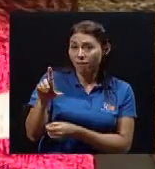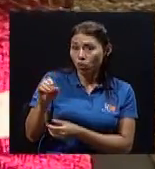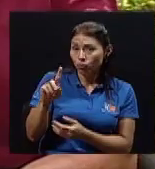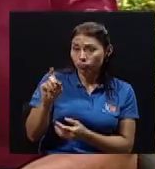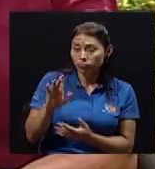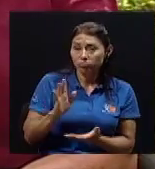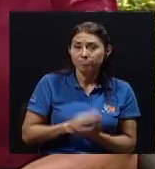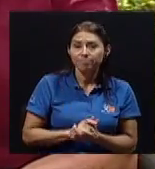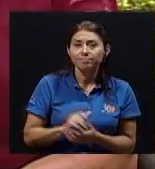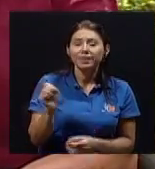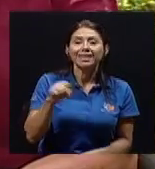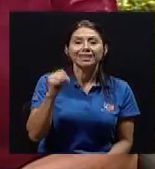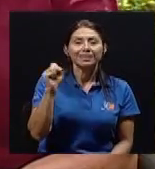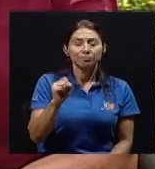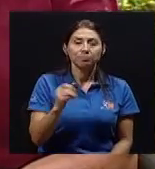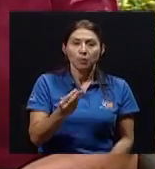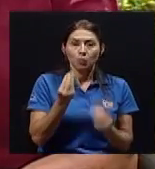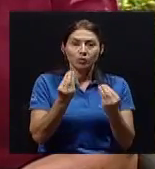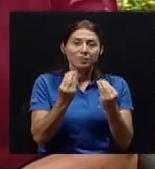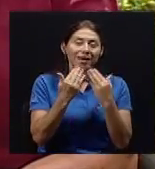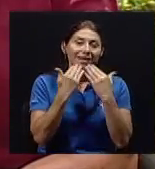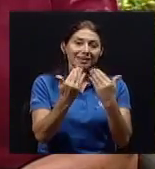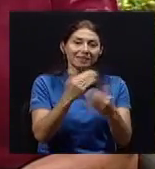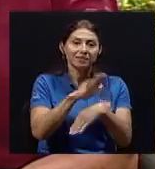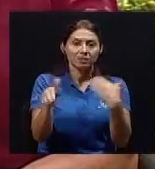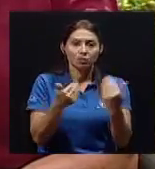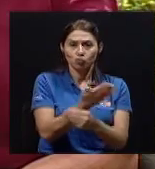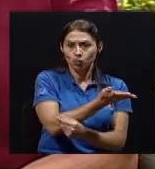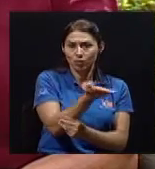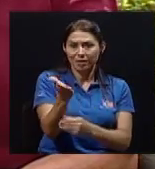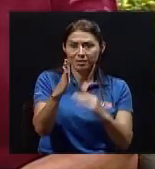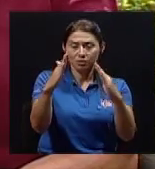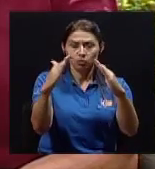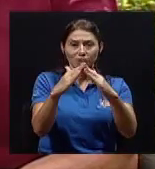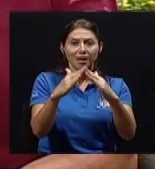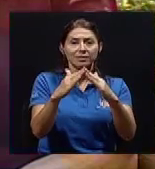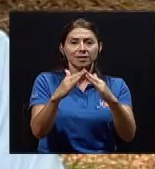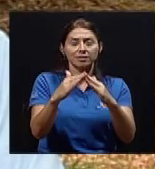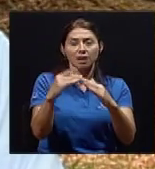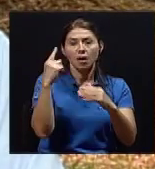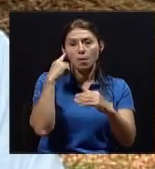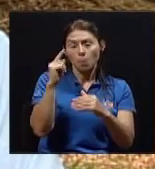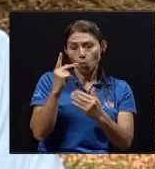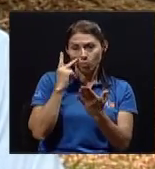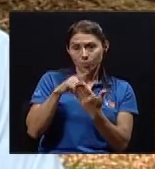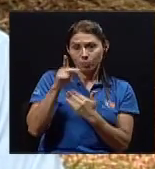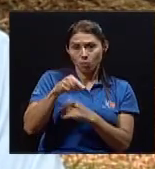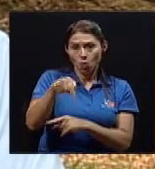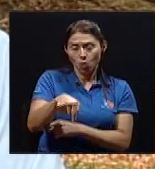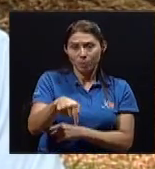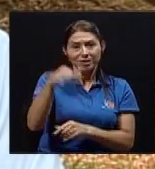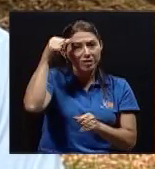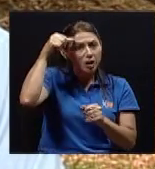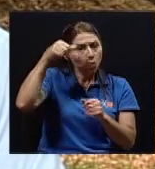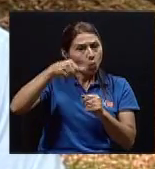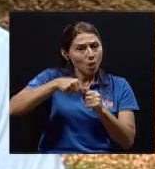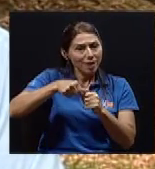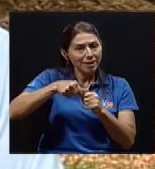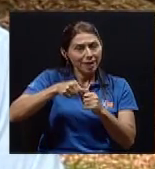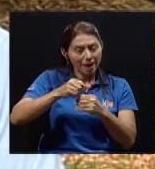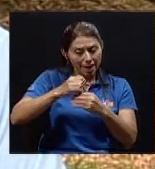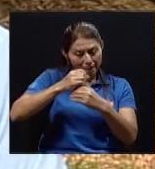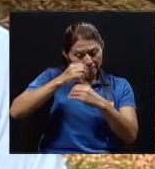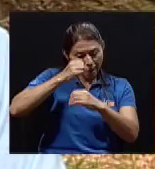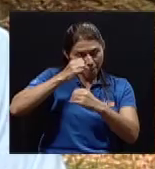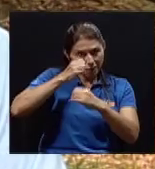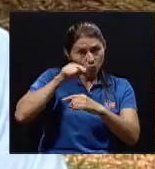Pablo. Sí, bueno, muchísimas gracias a todos ustedes en sus casas por acompañarnos el día de hoy. Recuerden, la